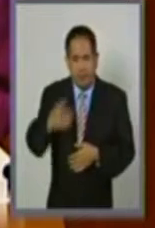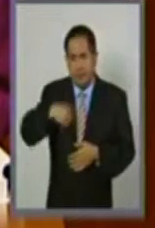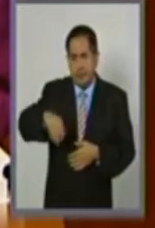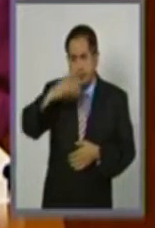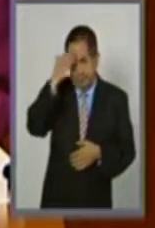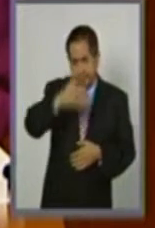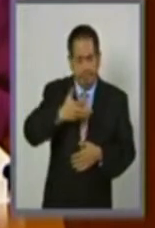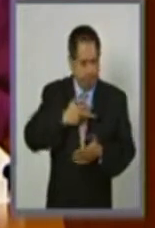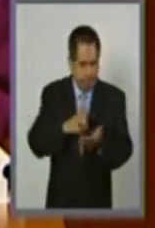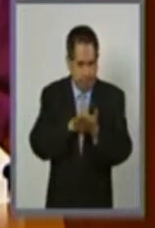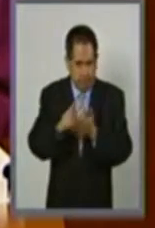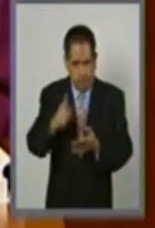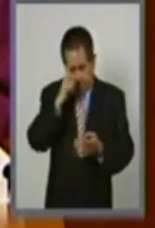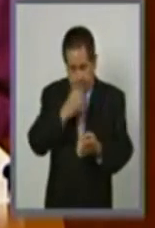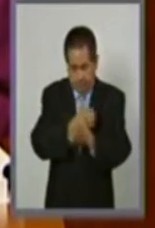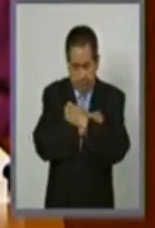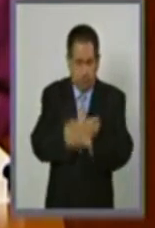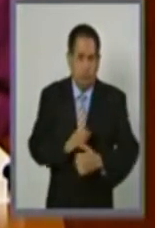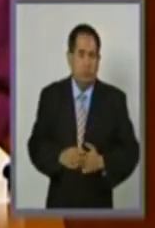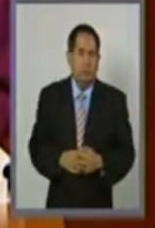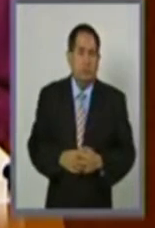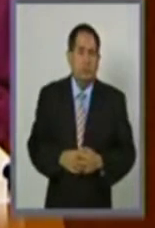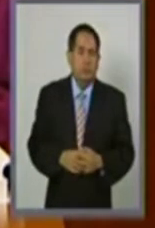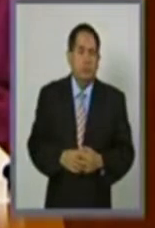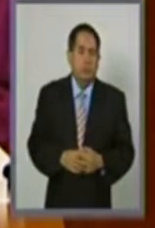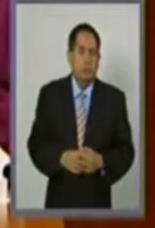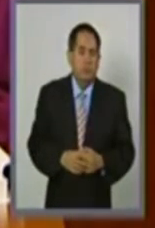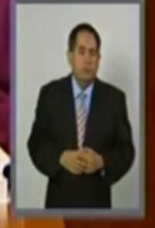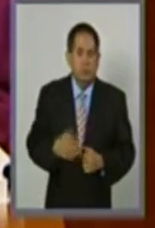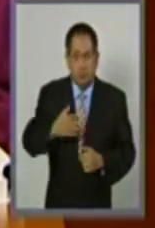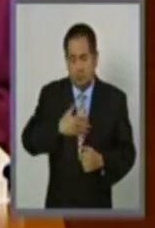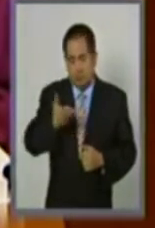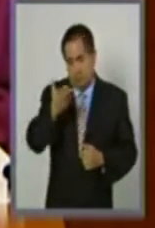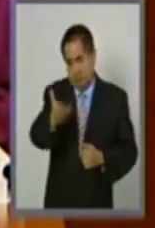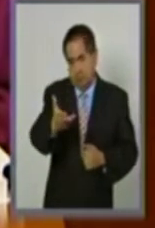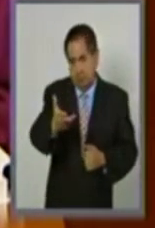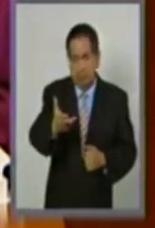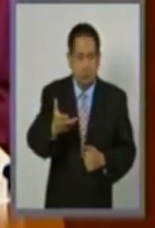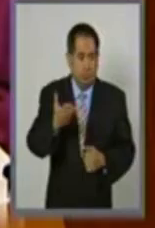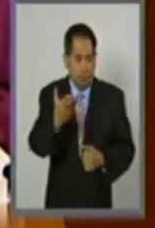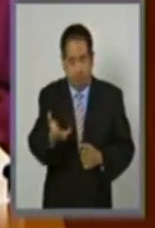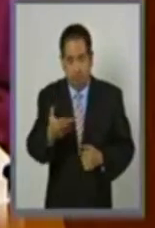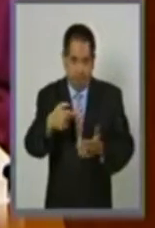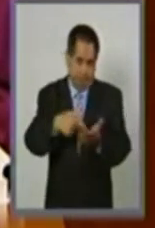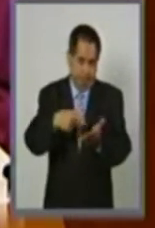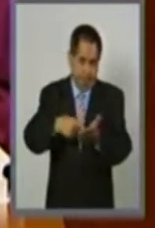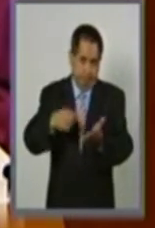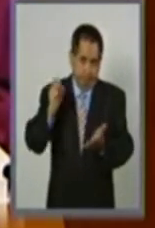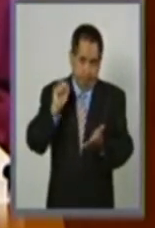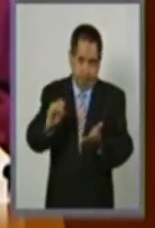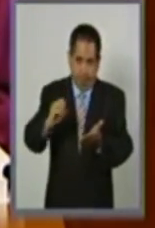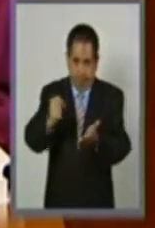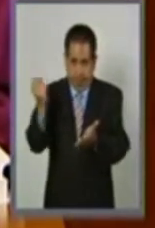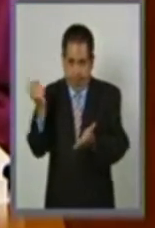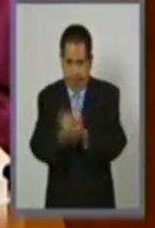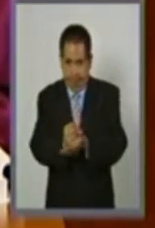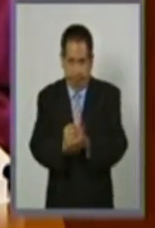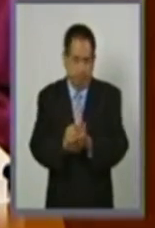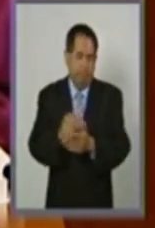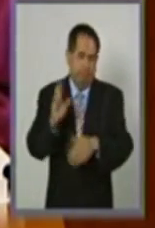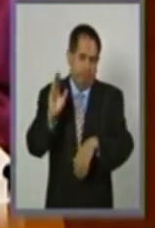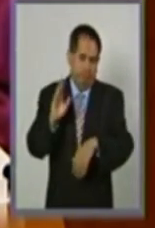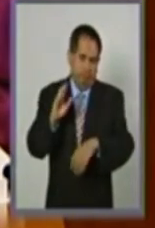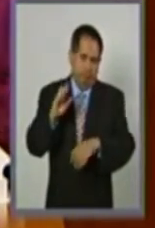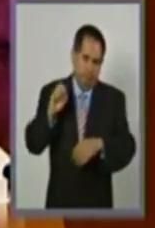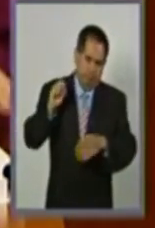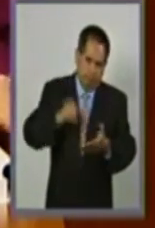mundo tiene derecho a la educación. Yo pido que este dictamen sea aprobado a favor, me parece